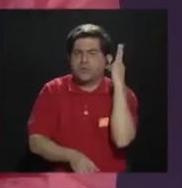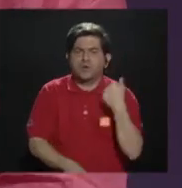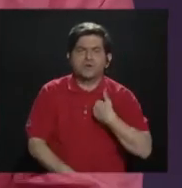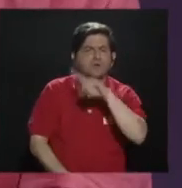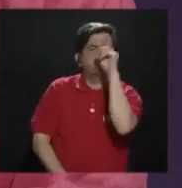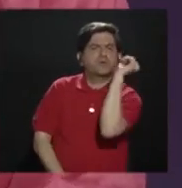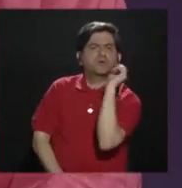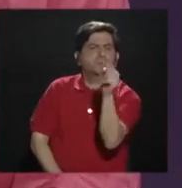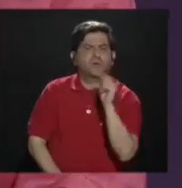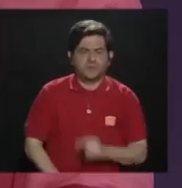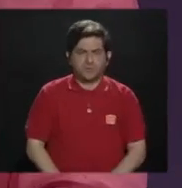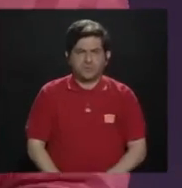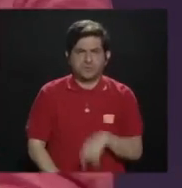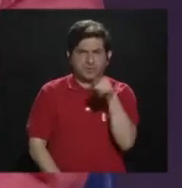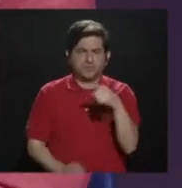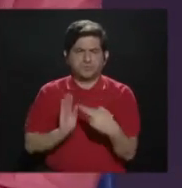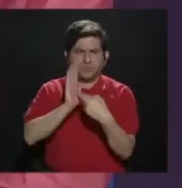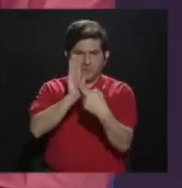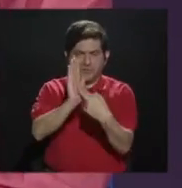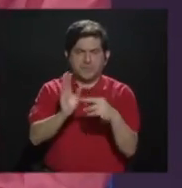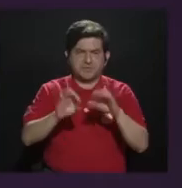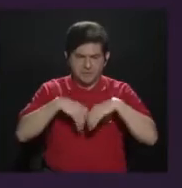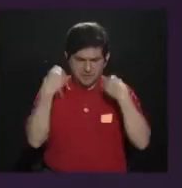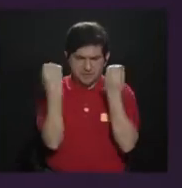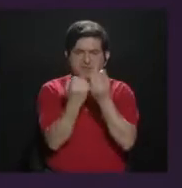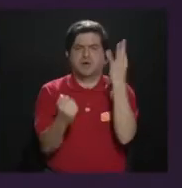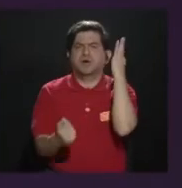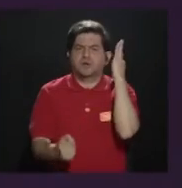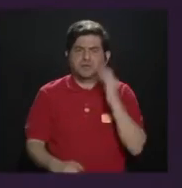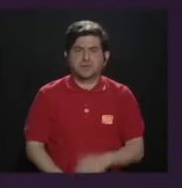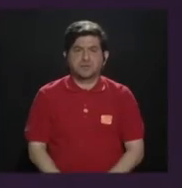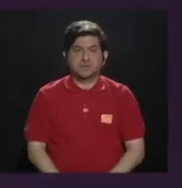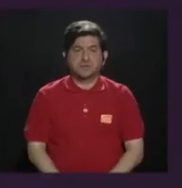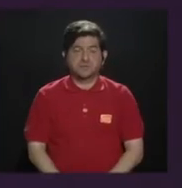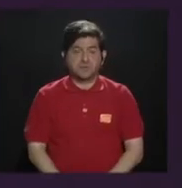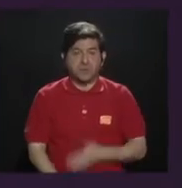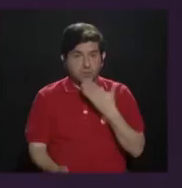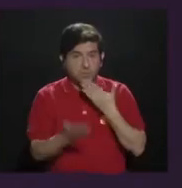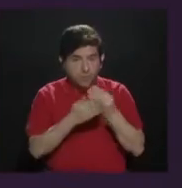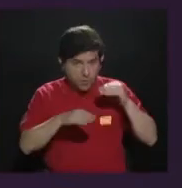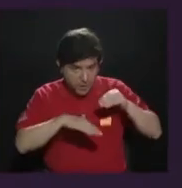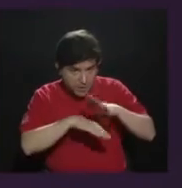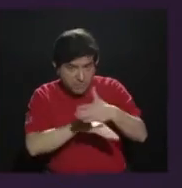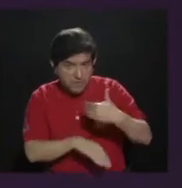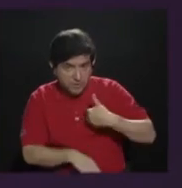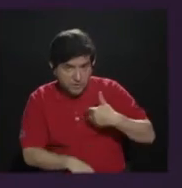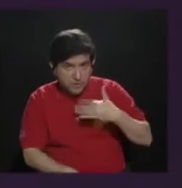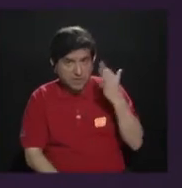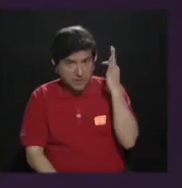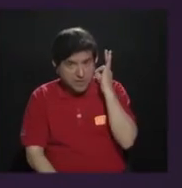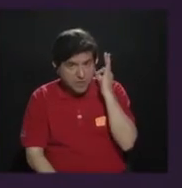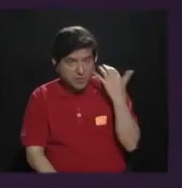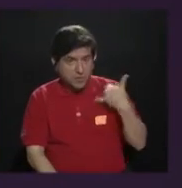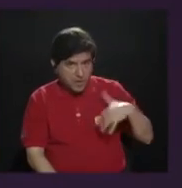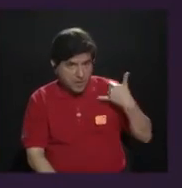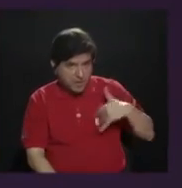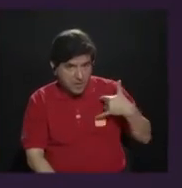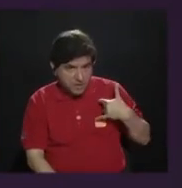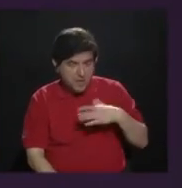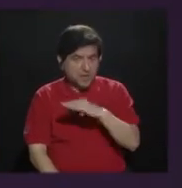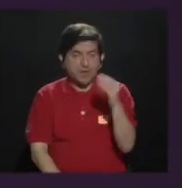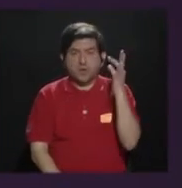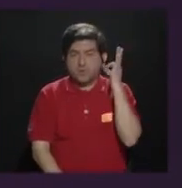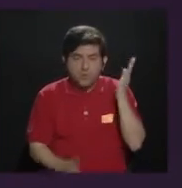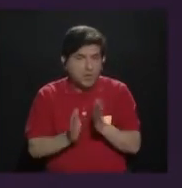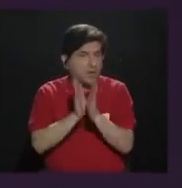a vos, que representás acá una organización de mujeres, ¿ha tenido buenos efectos para las mujeres argentinas o para las mujeres